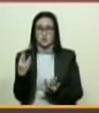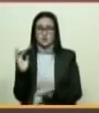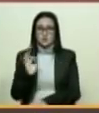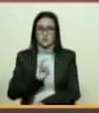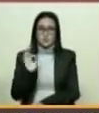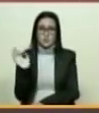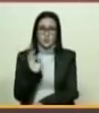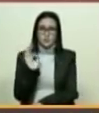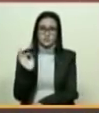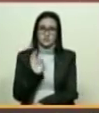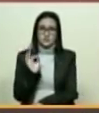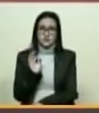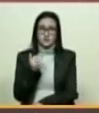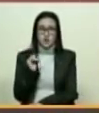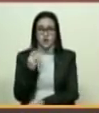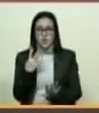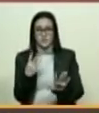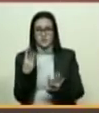98%, repito,